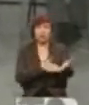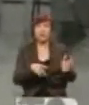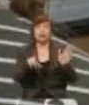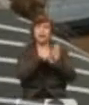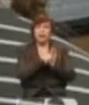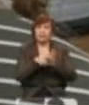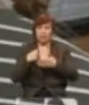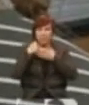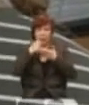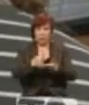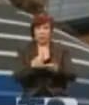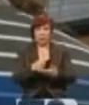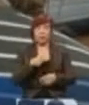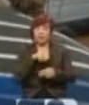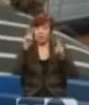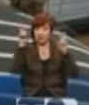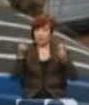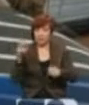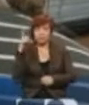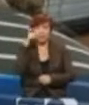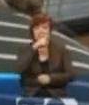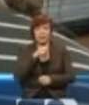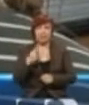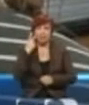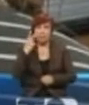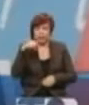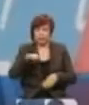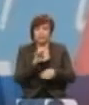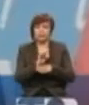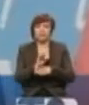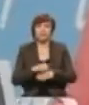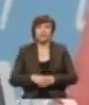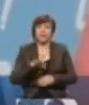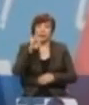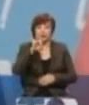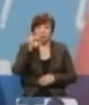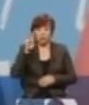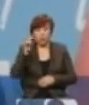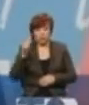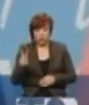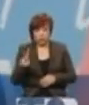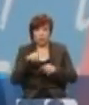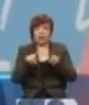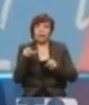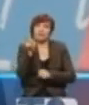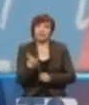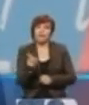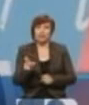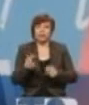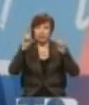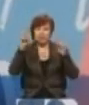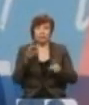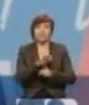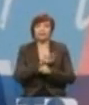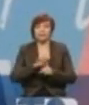la impunidad de estos casos que muestran cifras alarmantes. 882 casos. En el caso del Ministerio